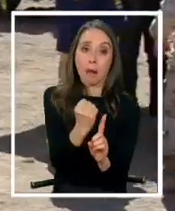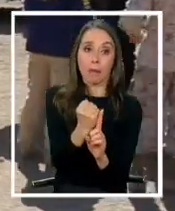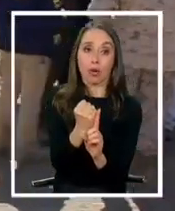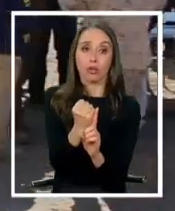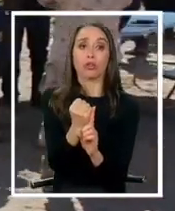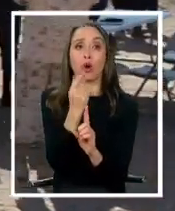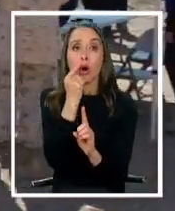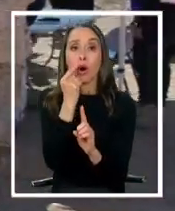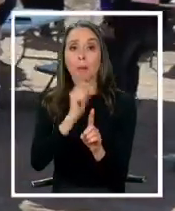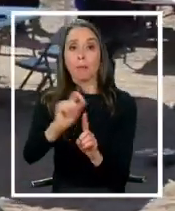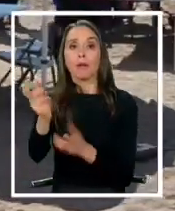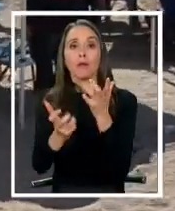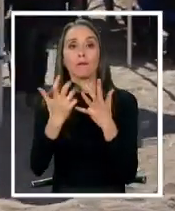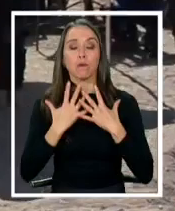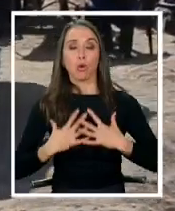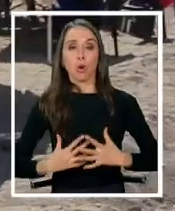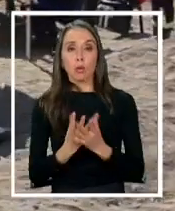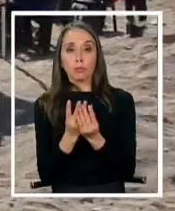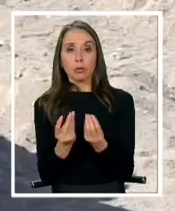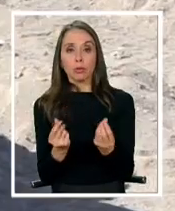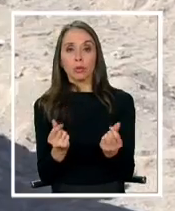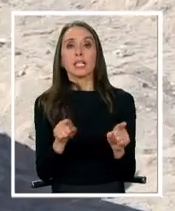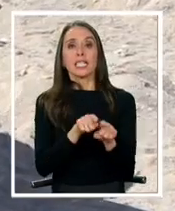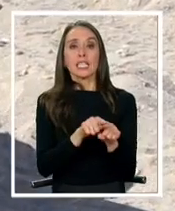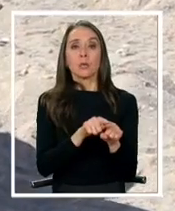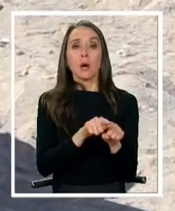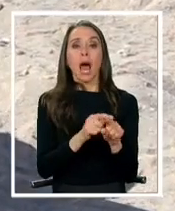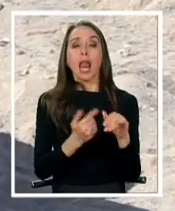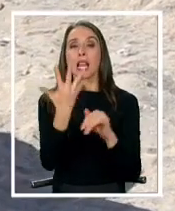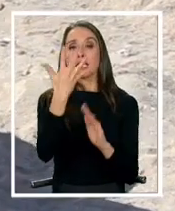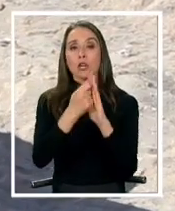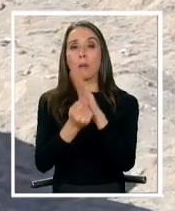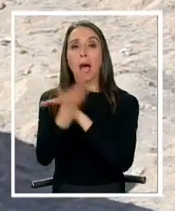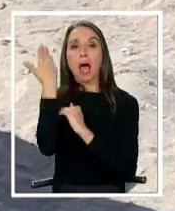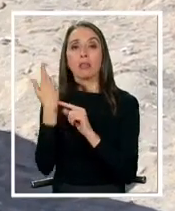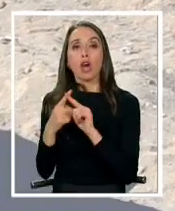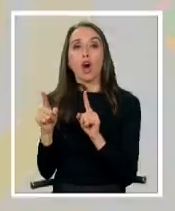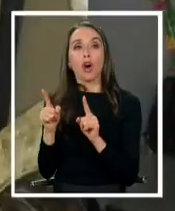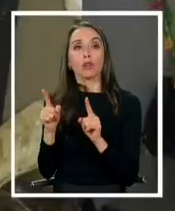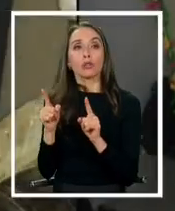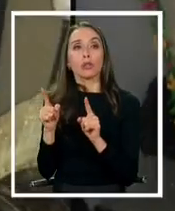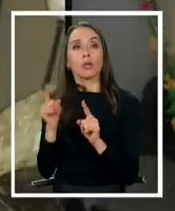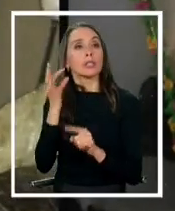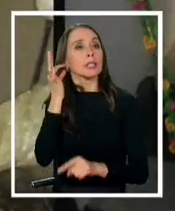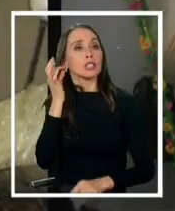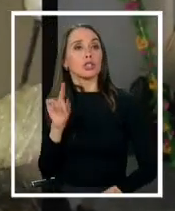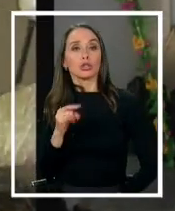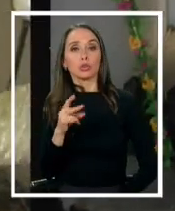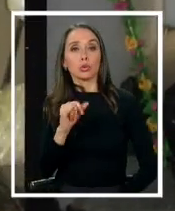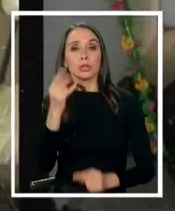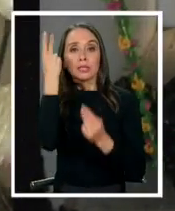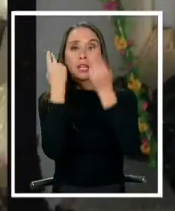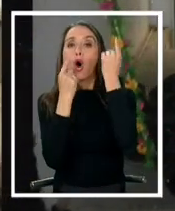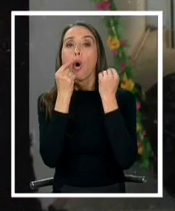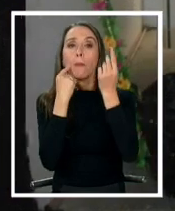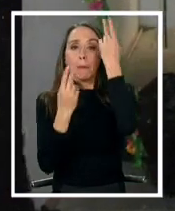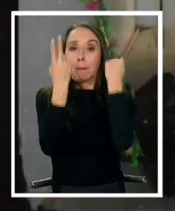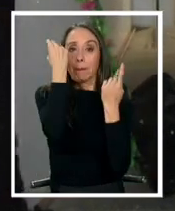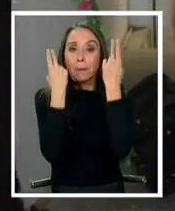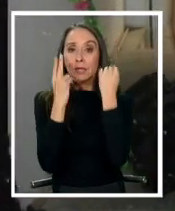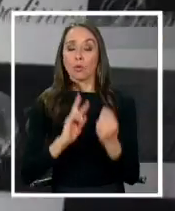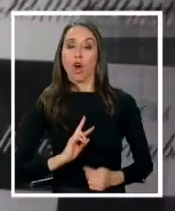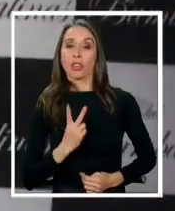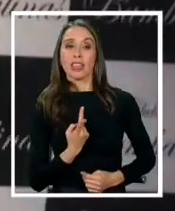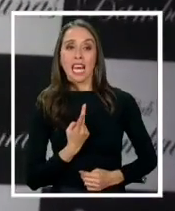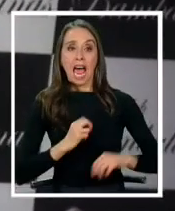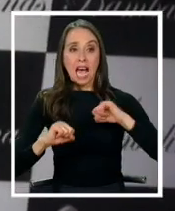Pastén haya incinerado su cuerpo como habría hecho 5 meses antes con Susy Montalbán, peluquero y activista trans que